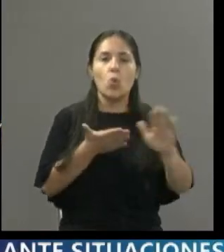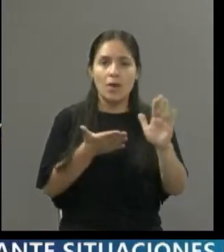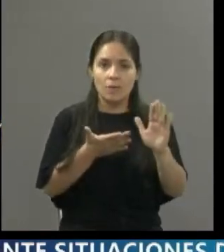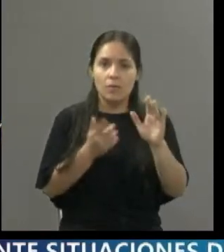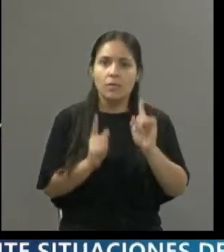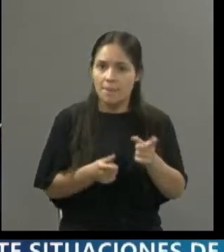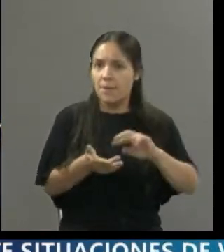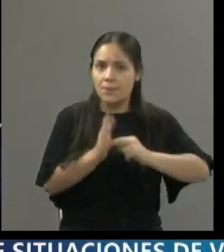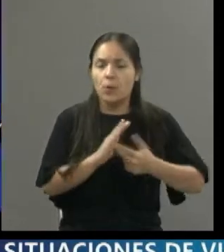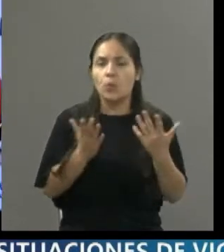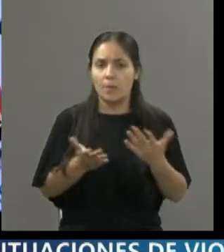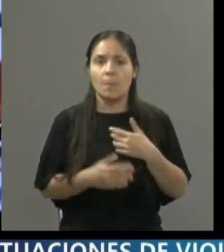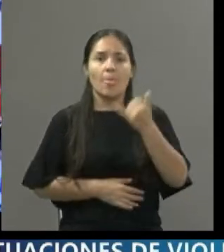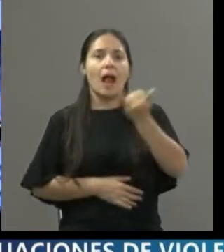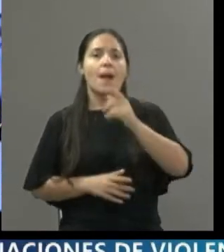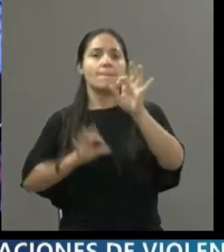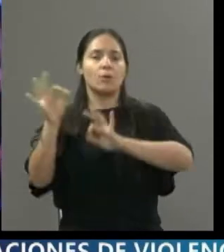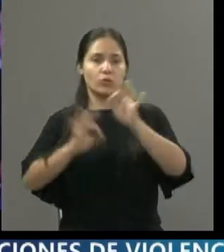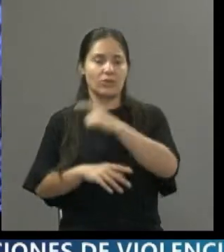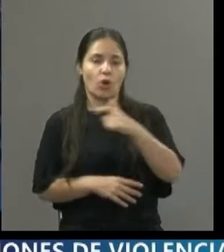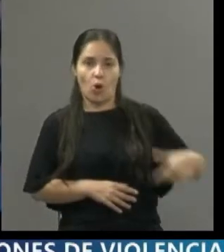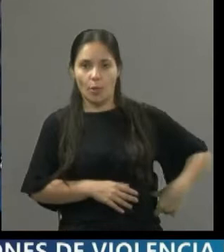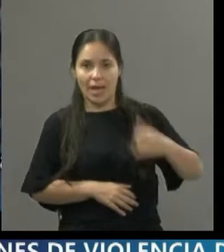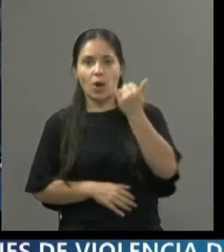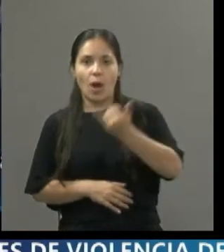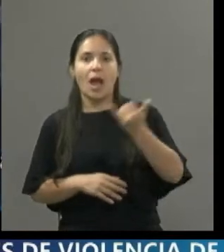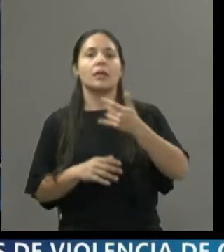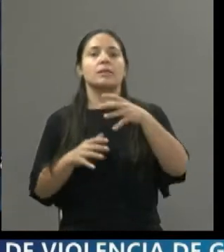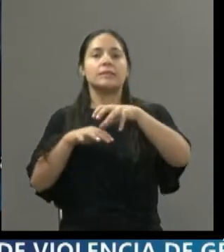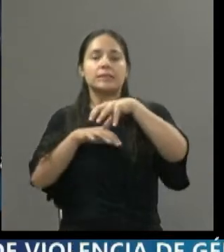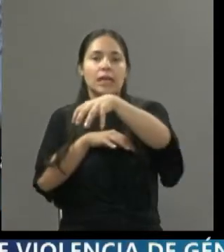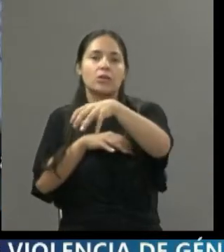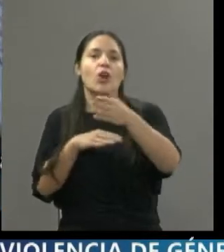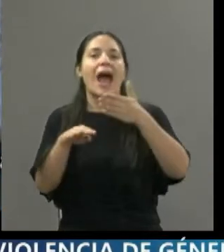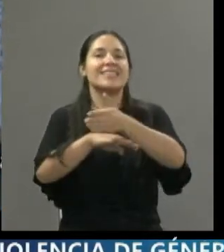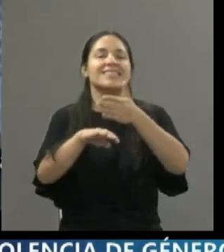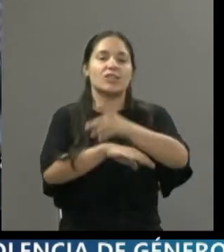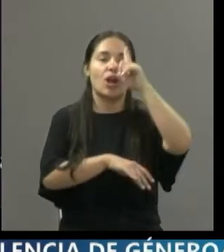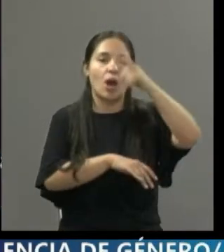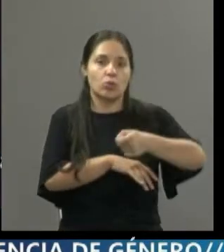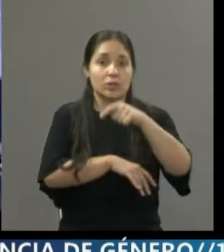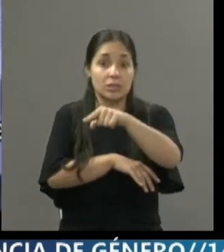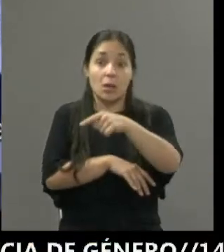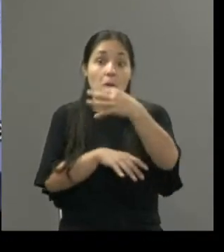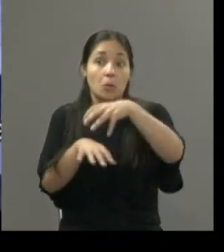hay muchos proyectos estatales que buscan esto, como los centros de acceso a la justicia, los famosos CAG, que funcionan muy bien,